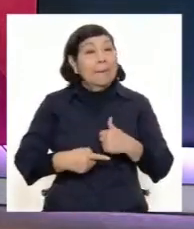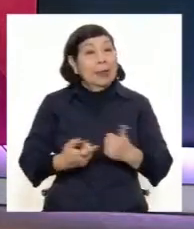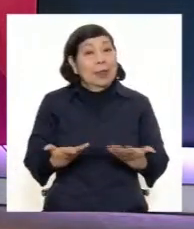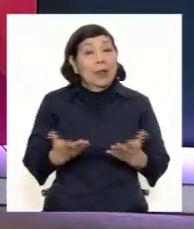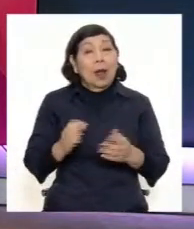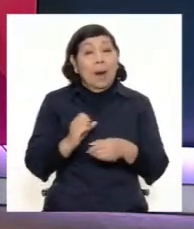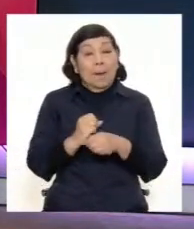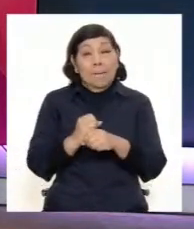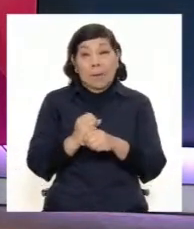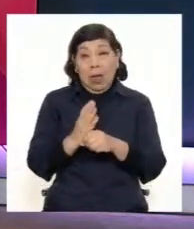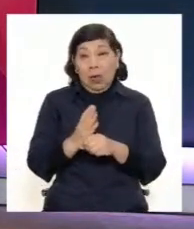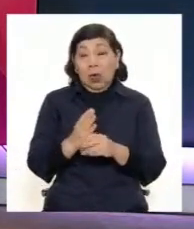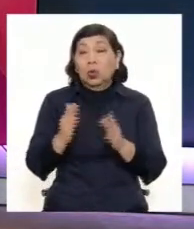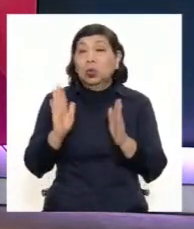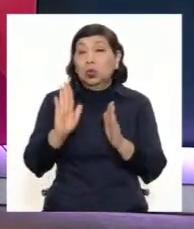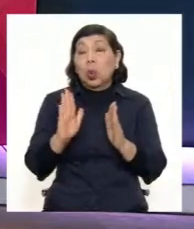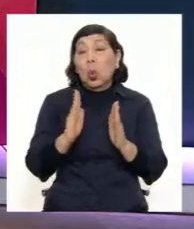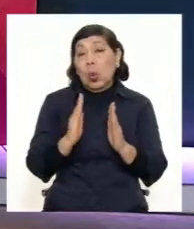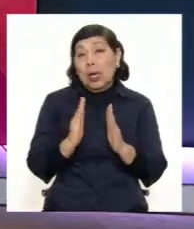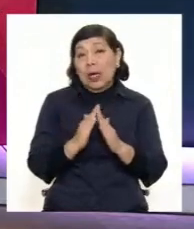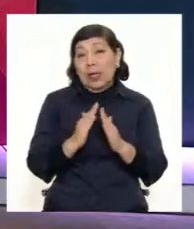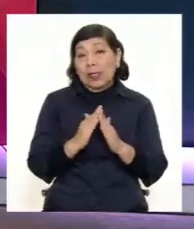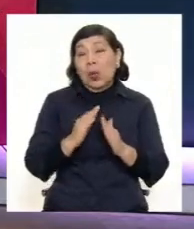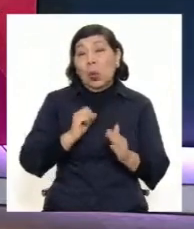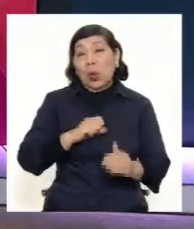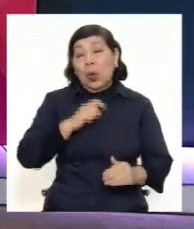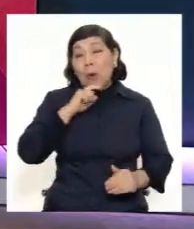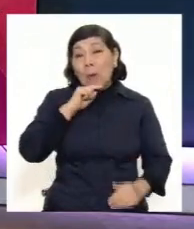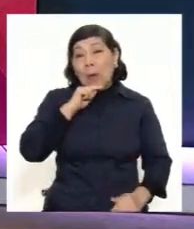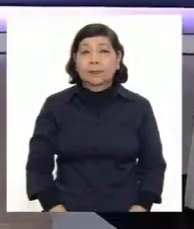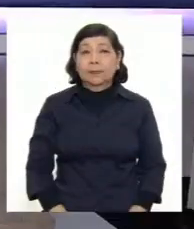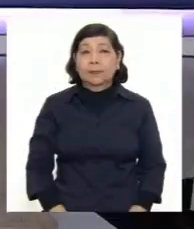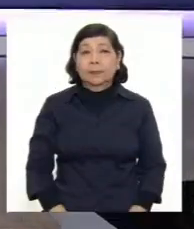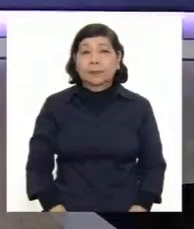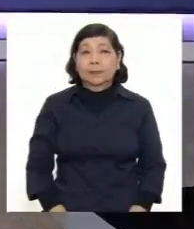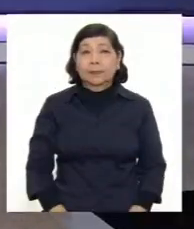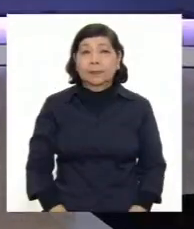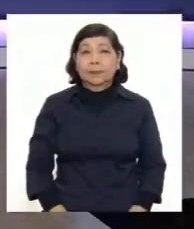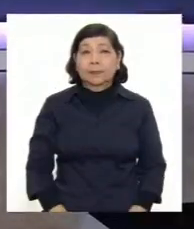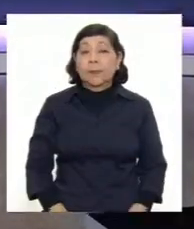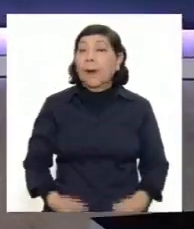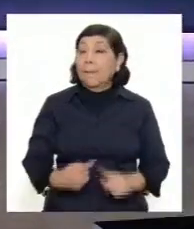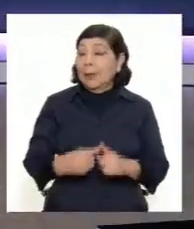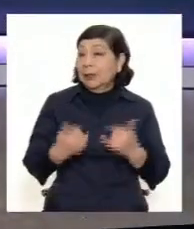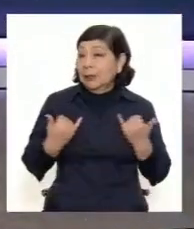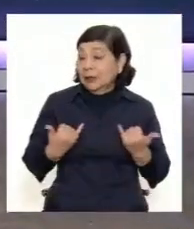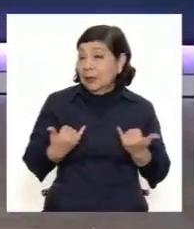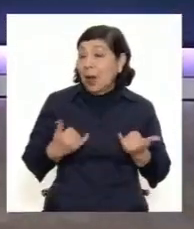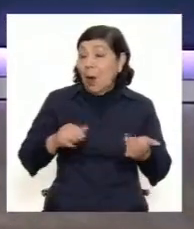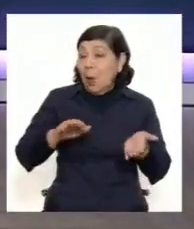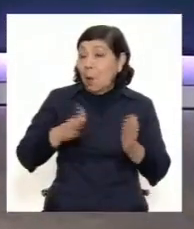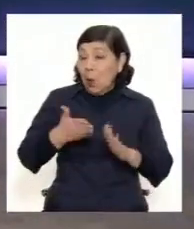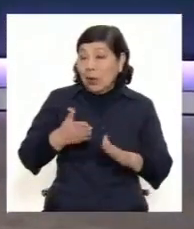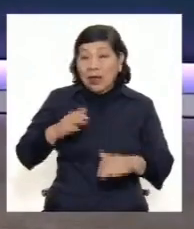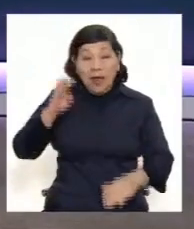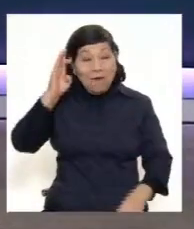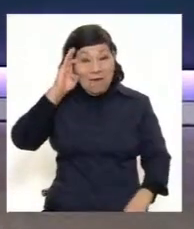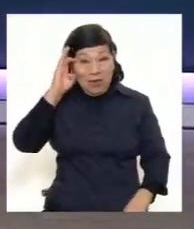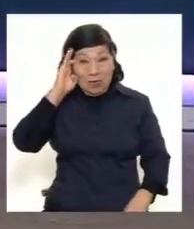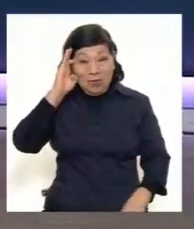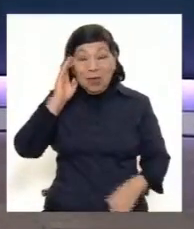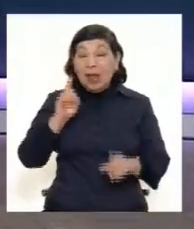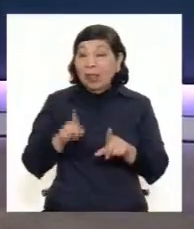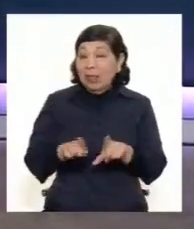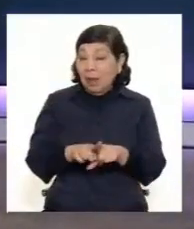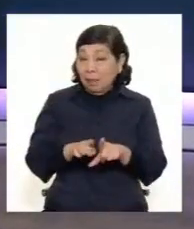horas de la madrugada justamente en la residencia de su hija, Keiko Fujimori. Y precisamente el deceso de Alberto Fujimori también